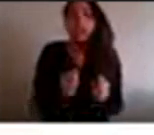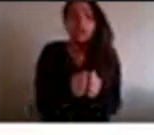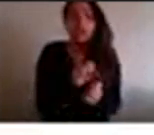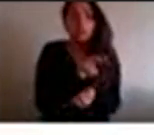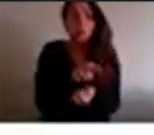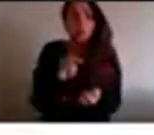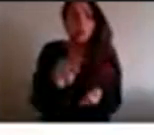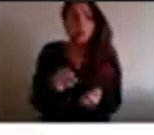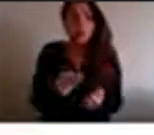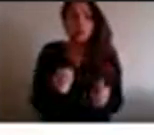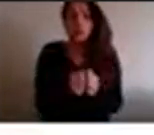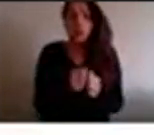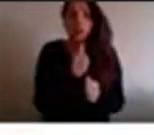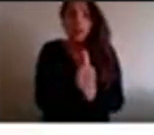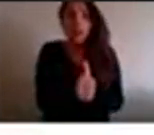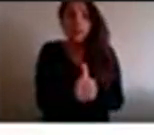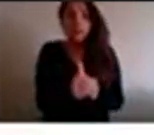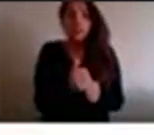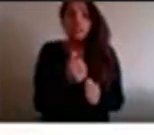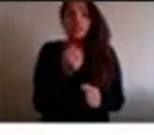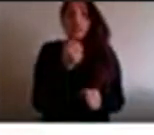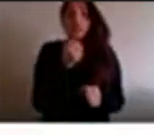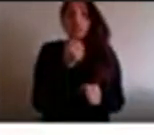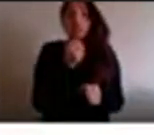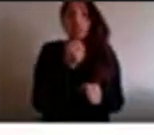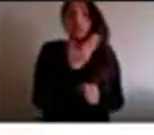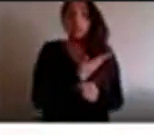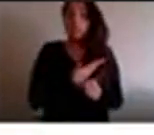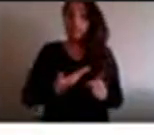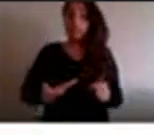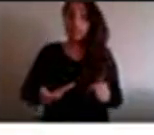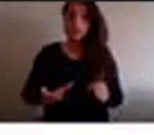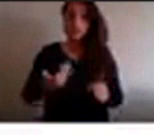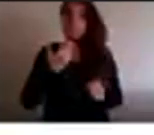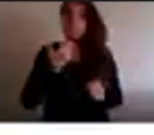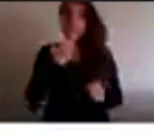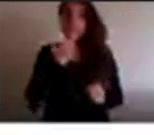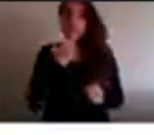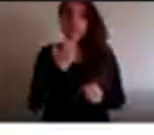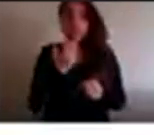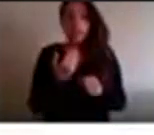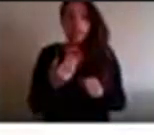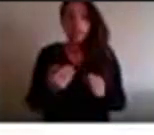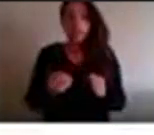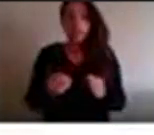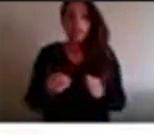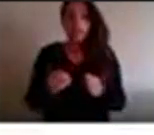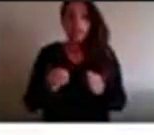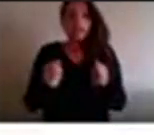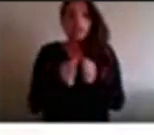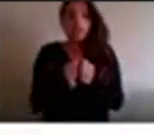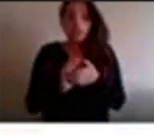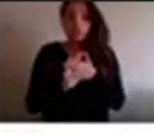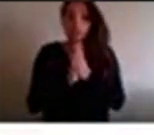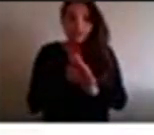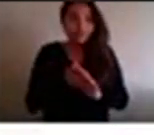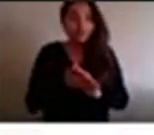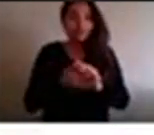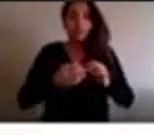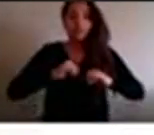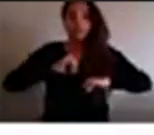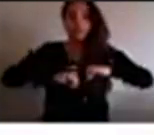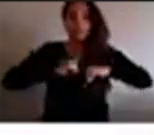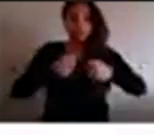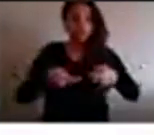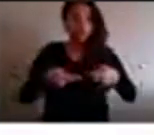directiva presidencial, los departamentos, directores de departamentos, amigos y gerentes públicos, los jefes de